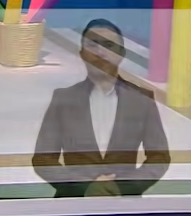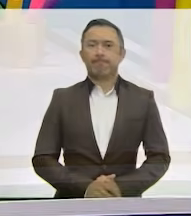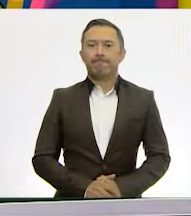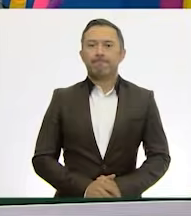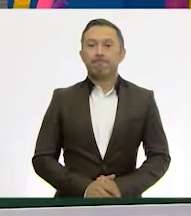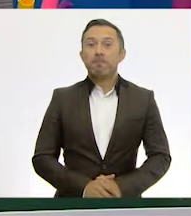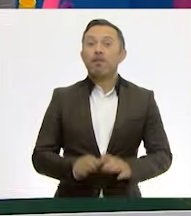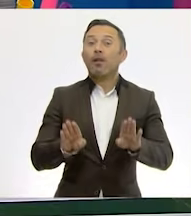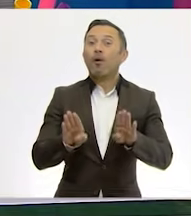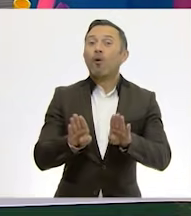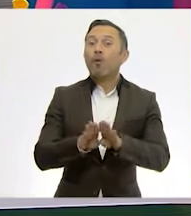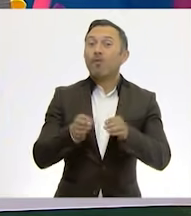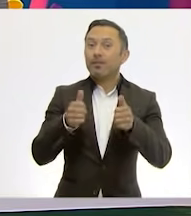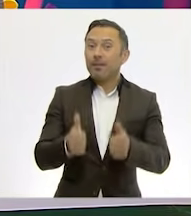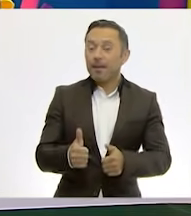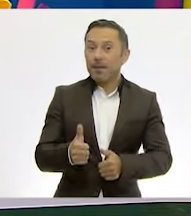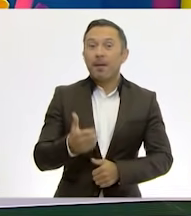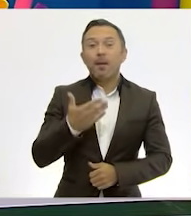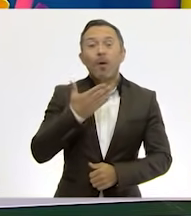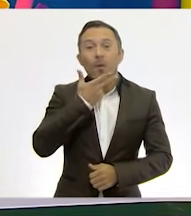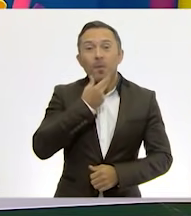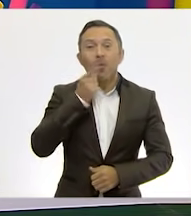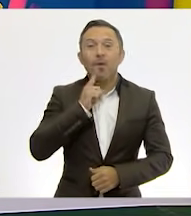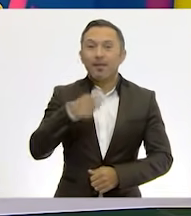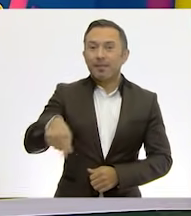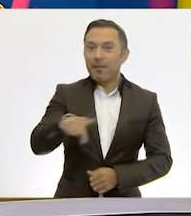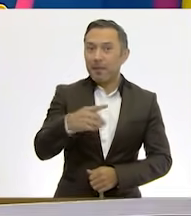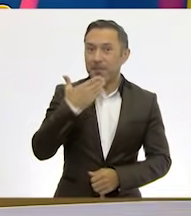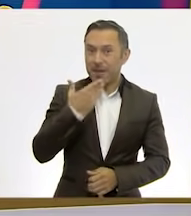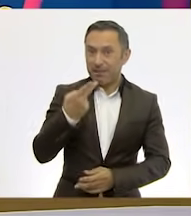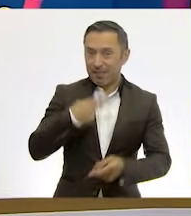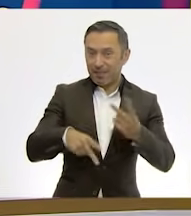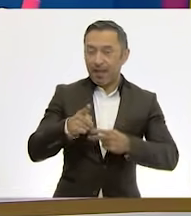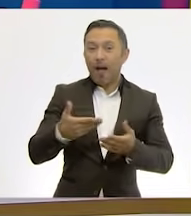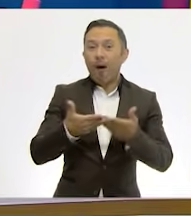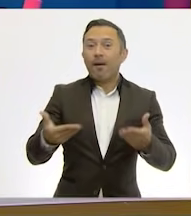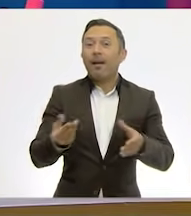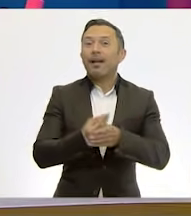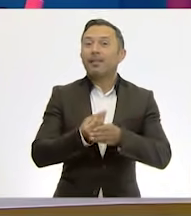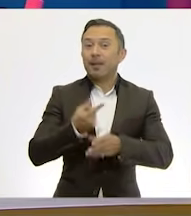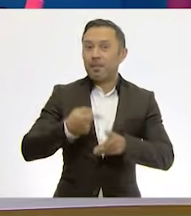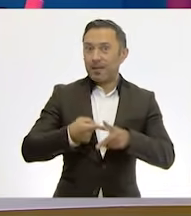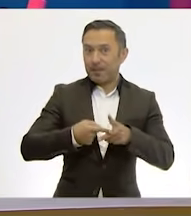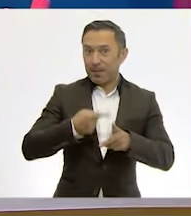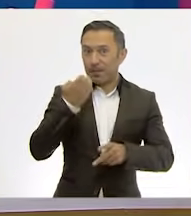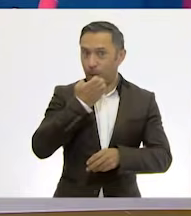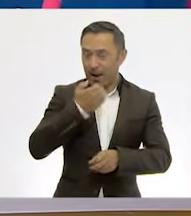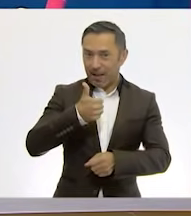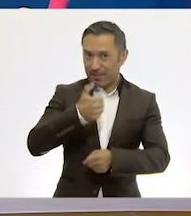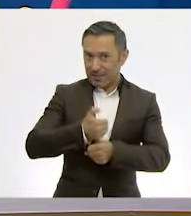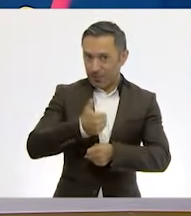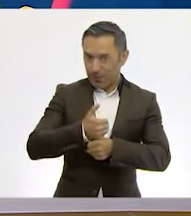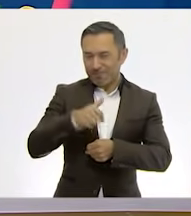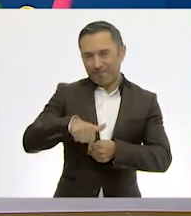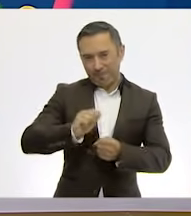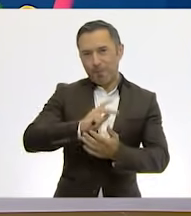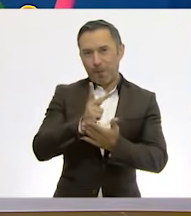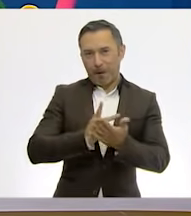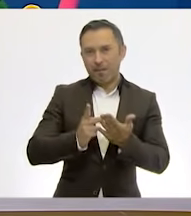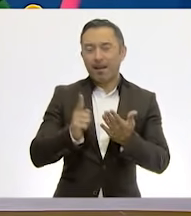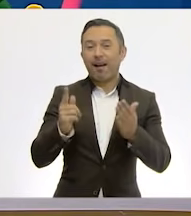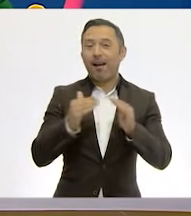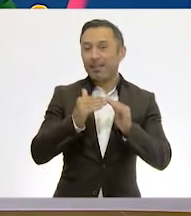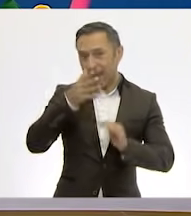¿Cómo están? Bienvenidos y bienvenidas a su sesión de matemáticas para sexto grado en Aprenden Casa 2. Y como siempre, ya me